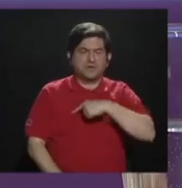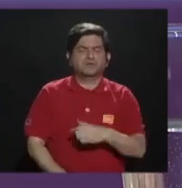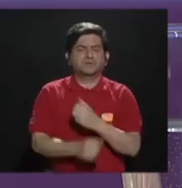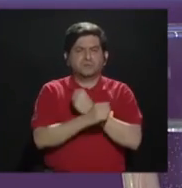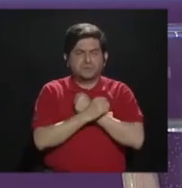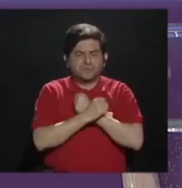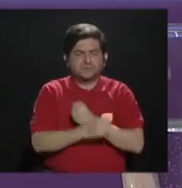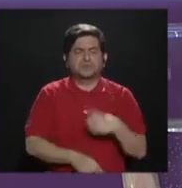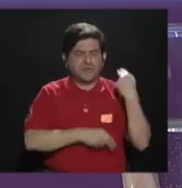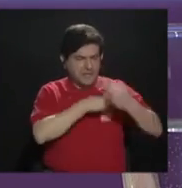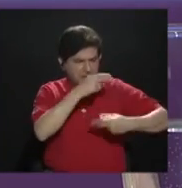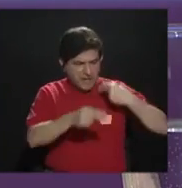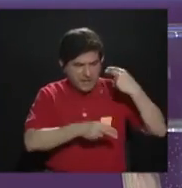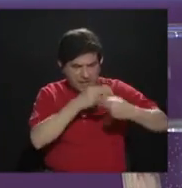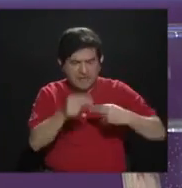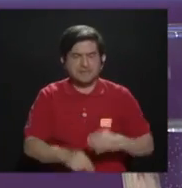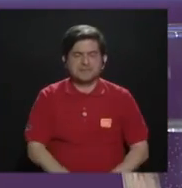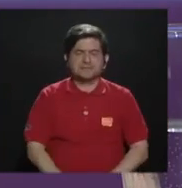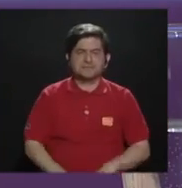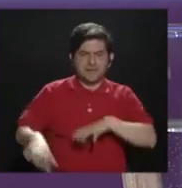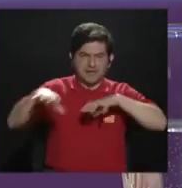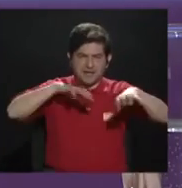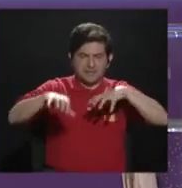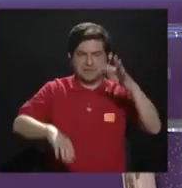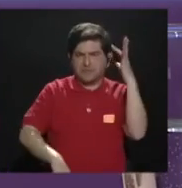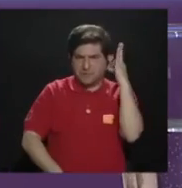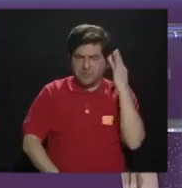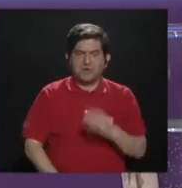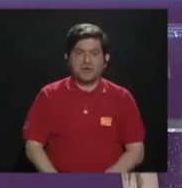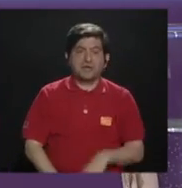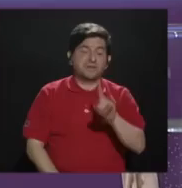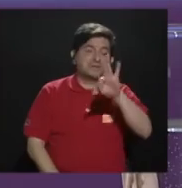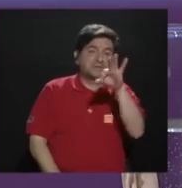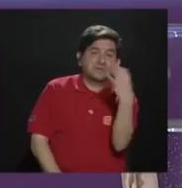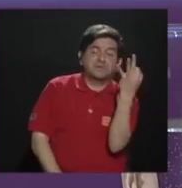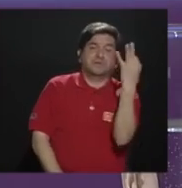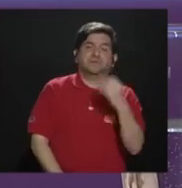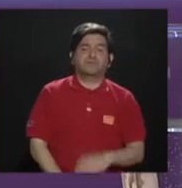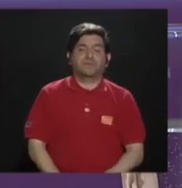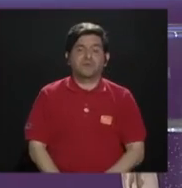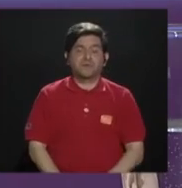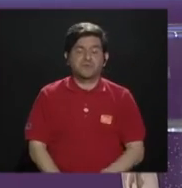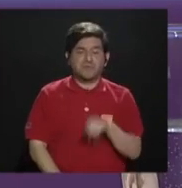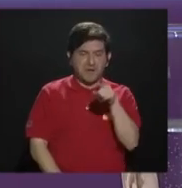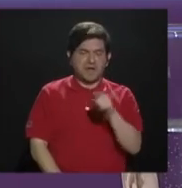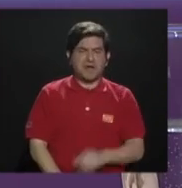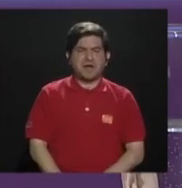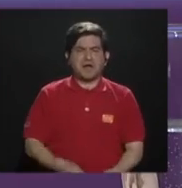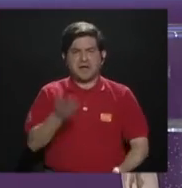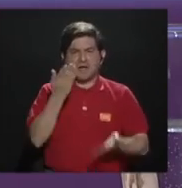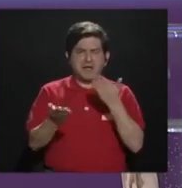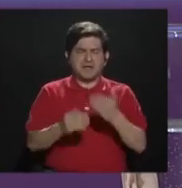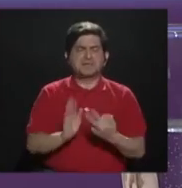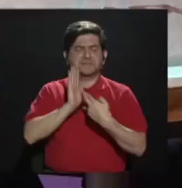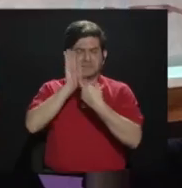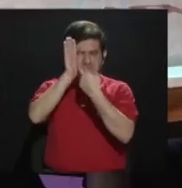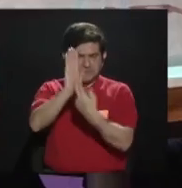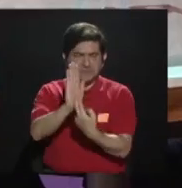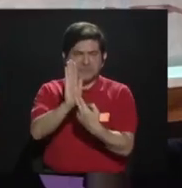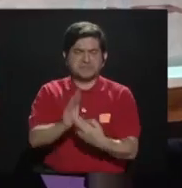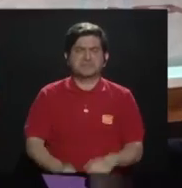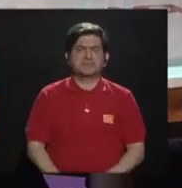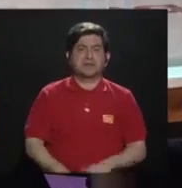creemos herederas de los movimientos de mujeres y de las luchas de mujeres que de alguna manera interpelamos y que de alguna manera